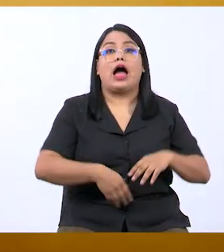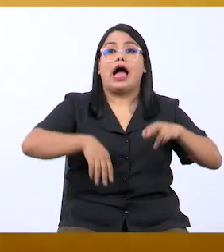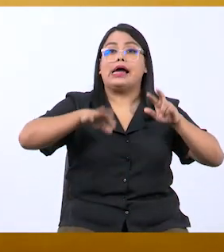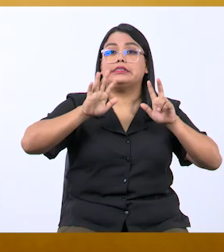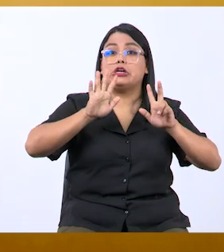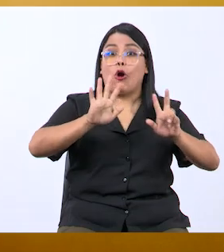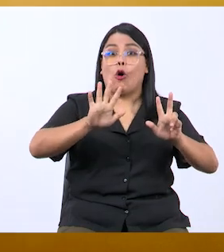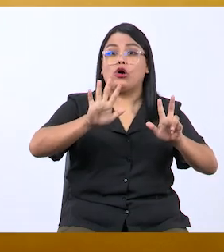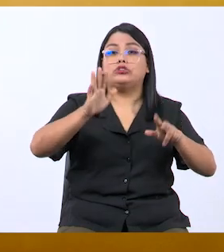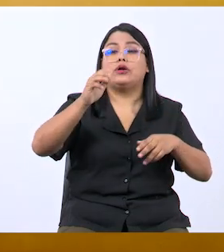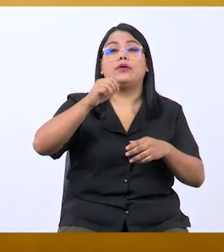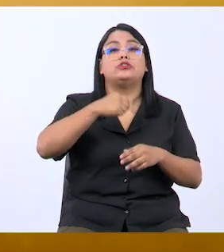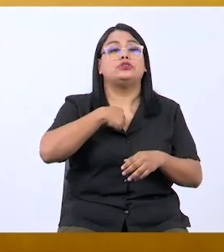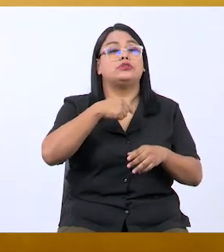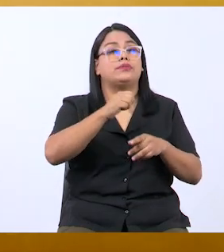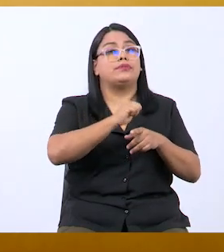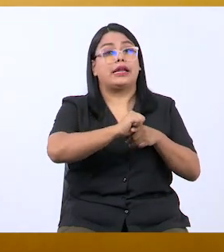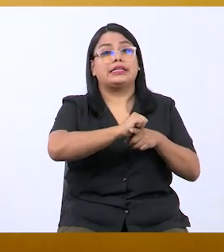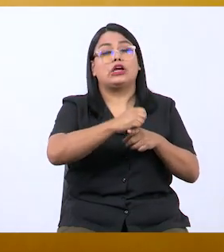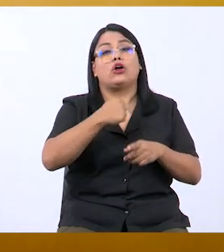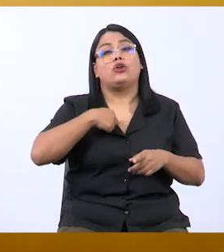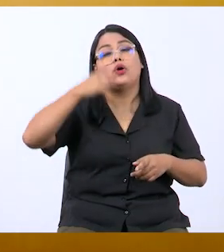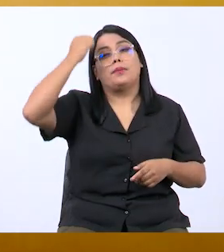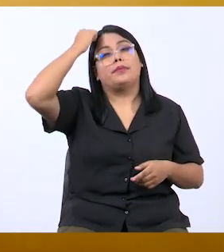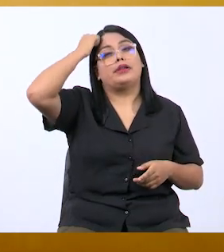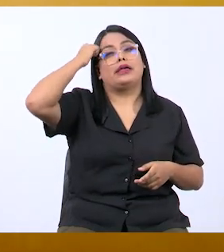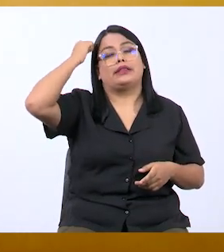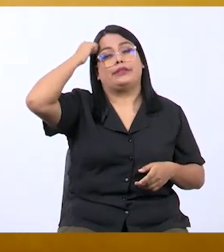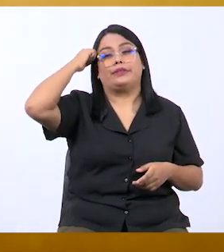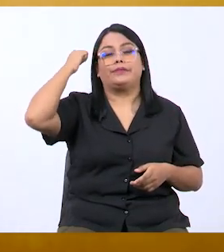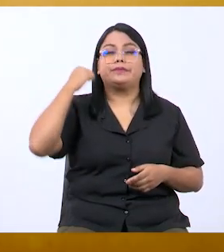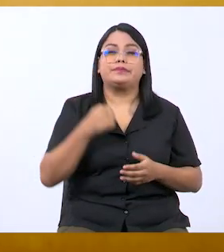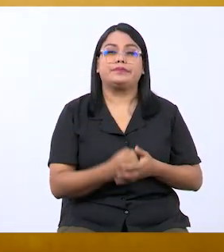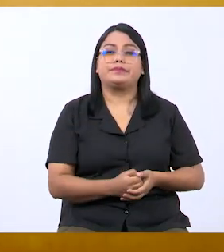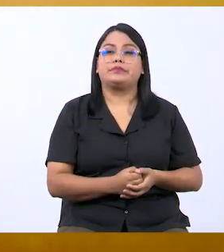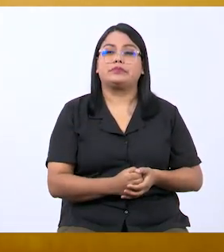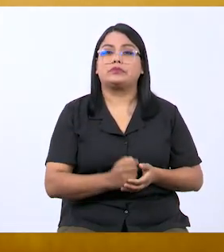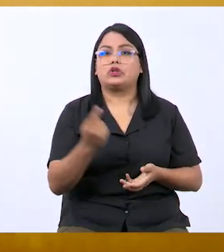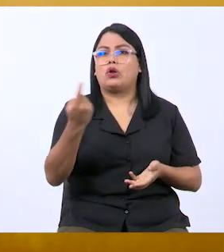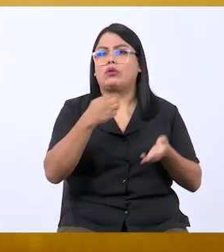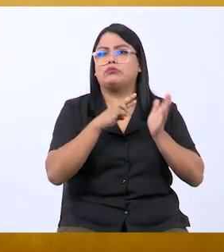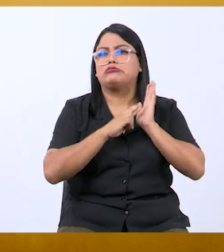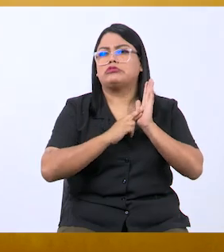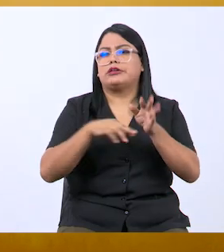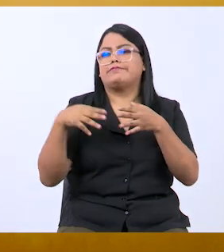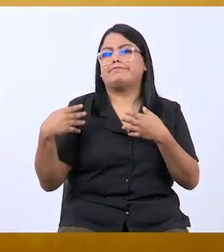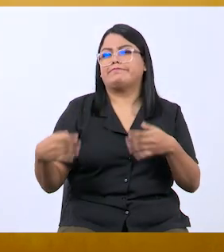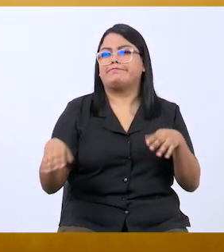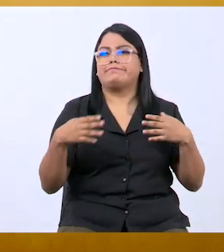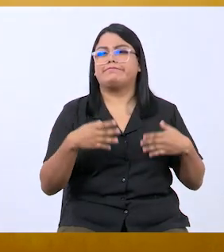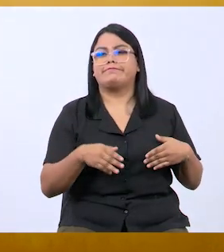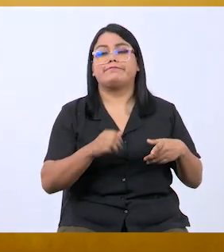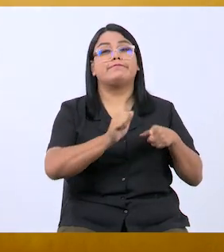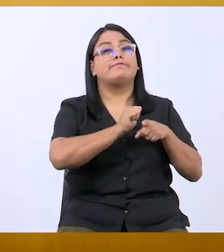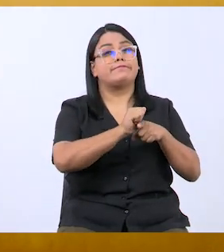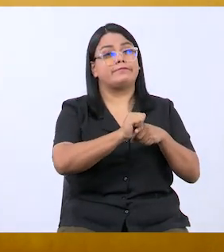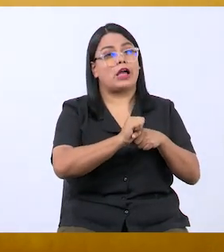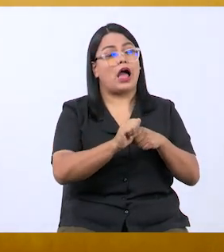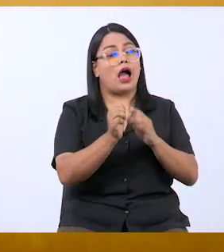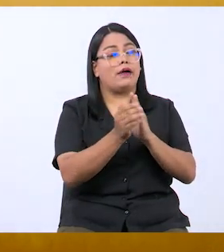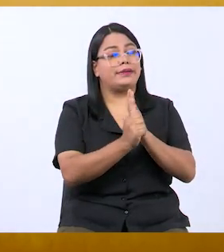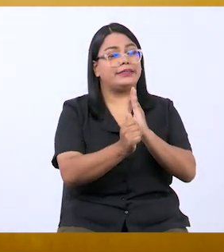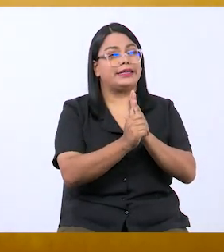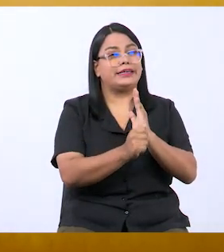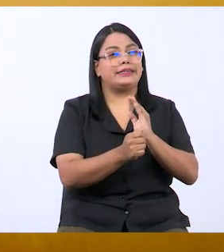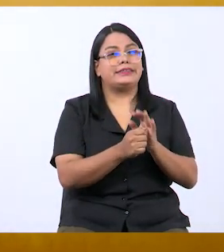Hay 8 practico lo aprendido entonces en el libro. Esta sección nada más presenta una serie de actividades para poner en práctica